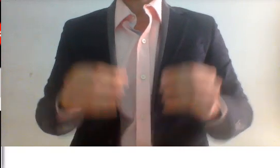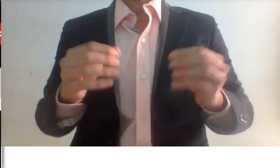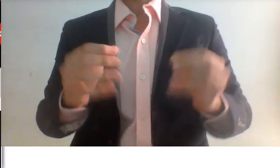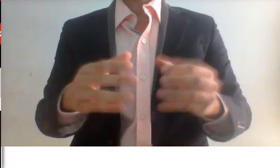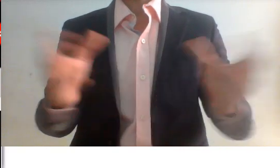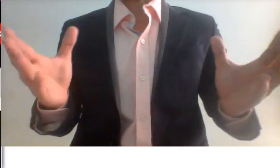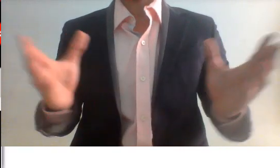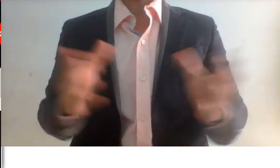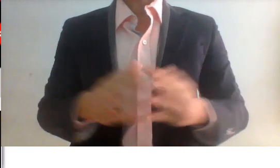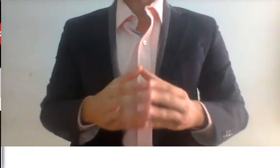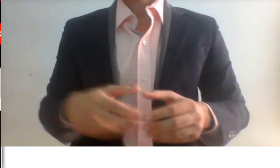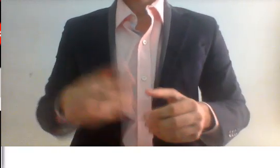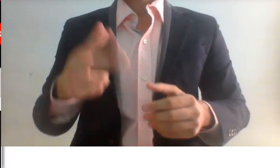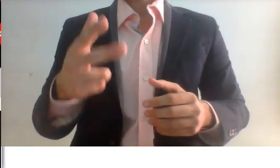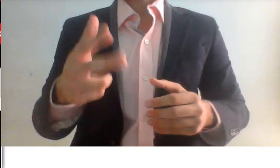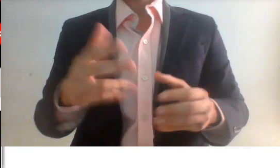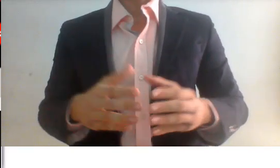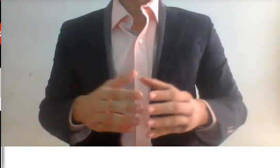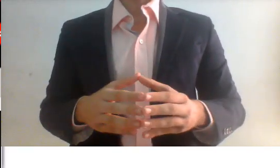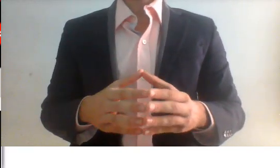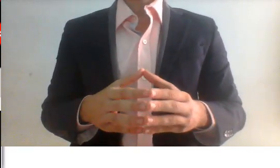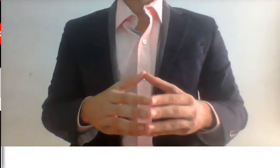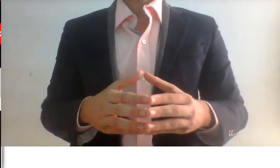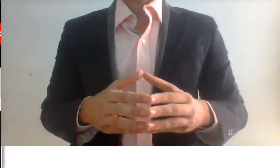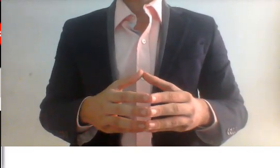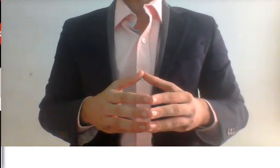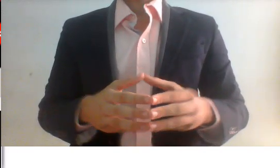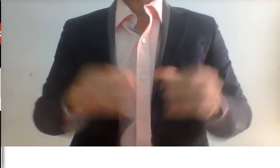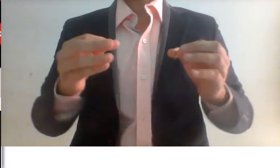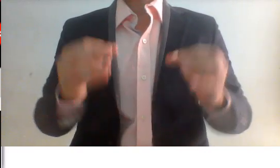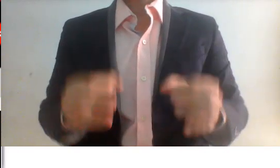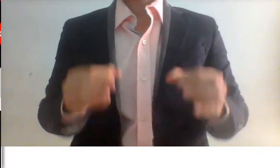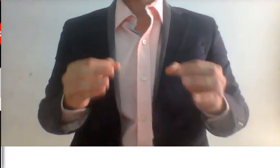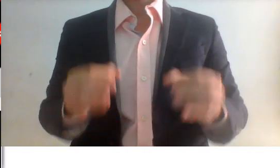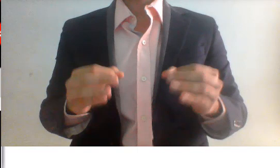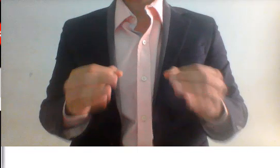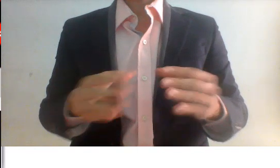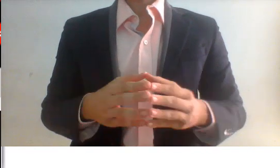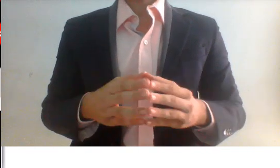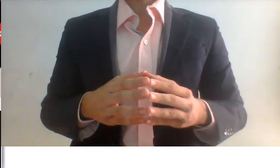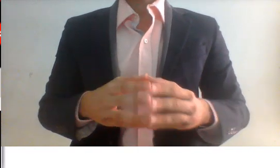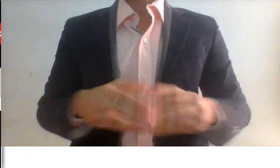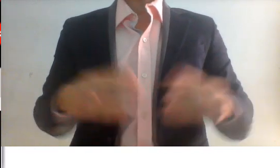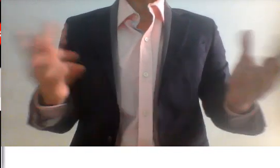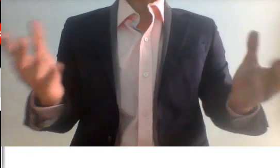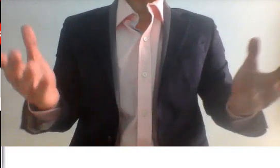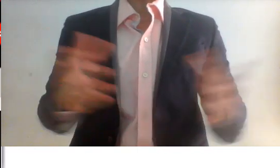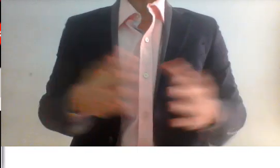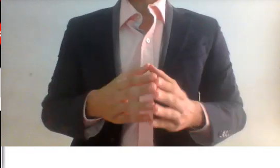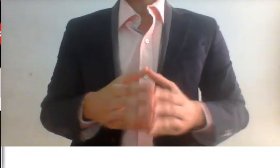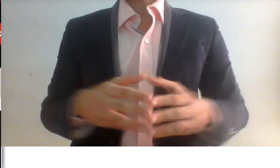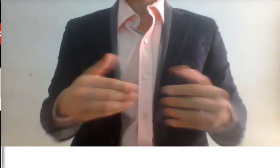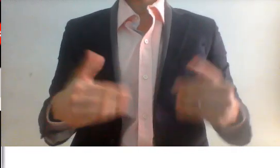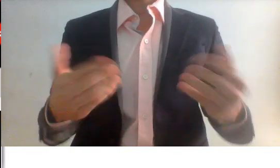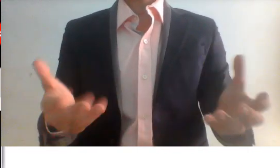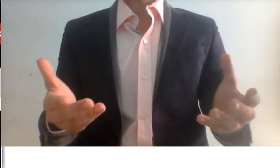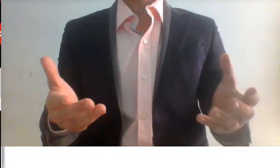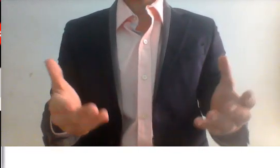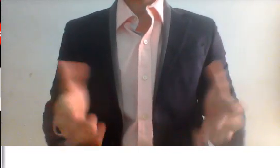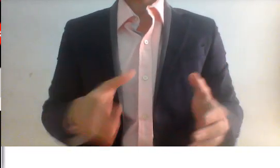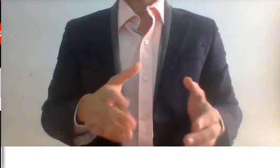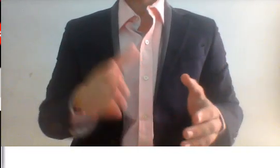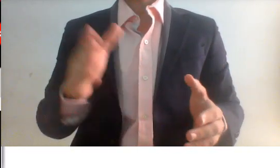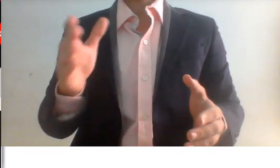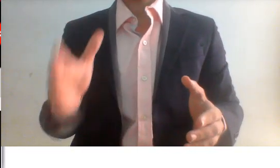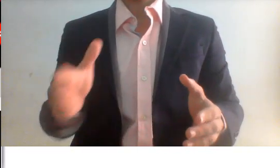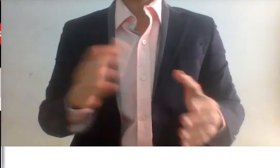estado, diría, ok, ahí se acepta, pero 3 personas se terminó pagando esta cantidad. Y yo solamente me pregunto, los panistas que